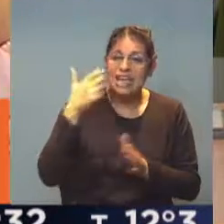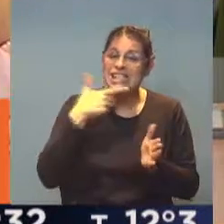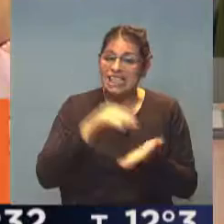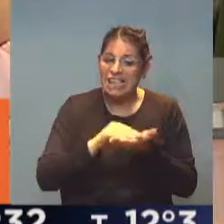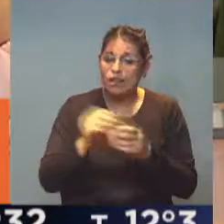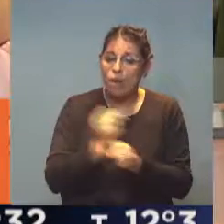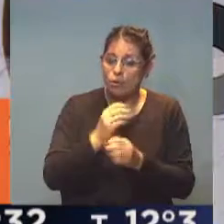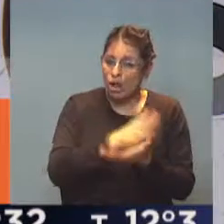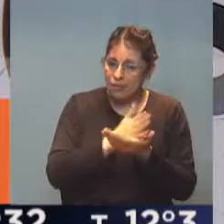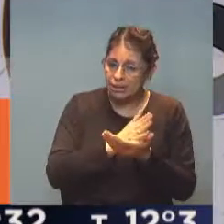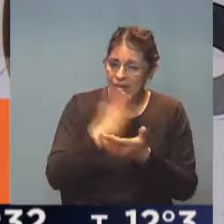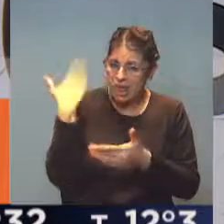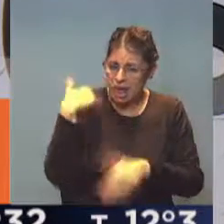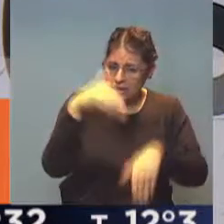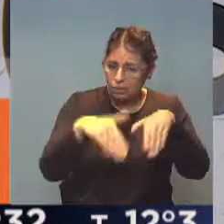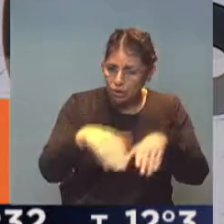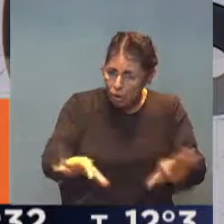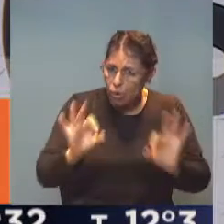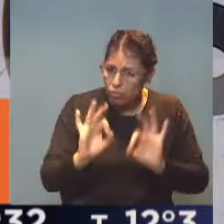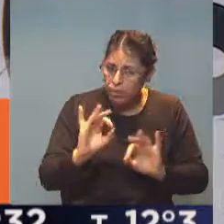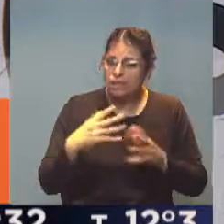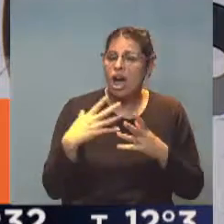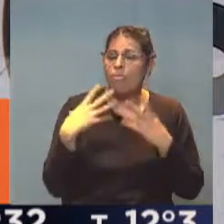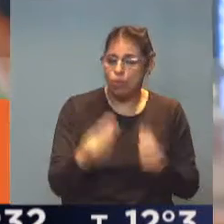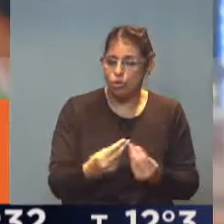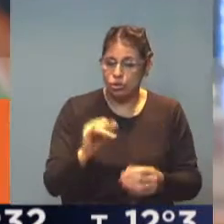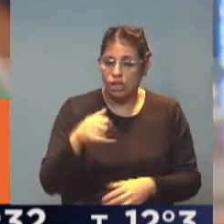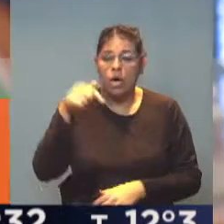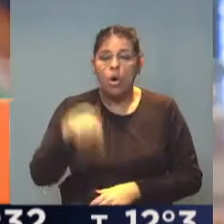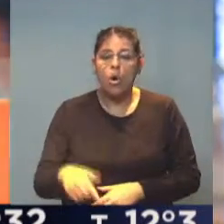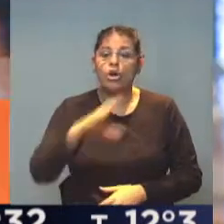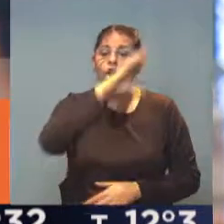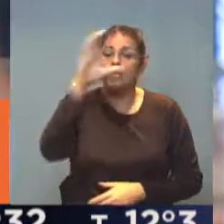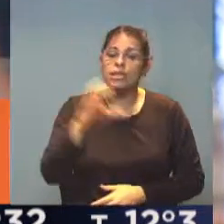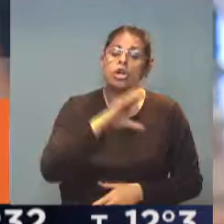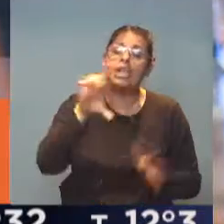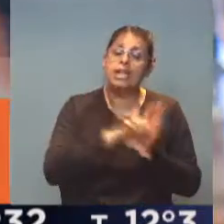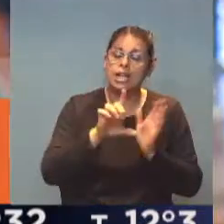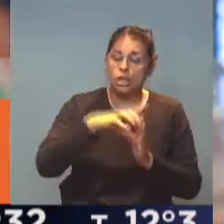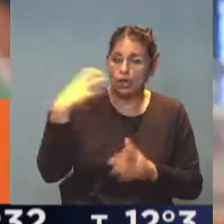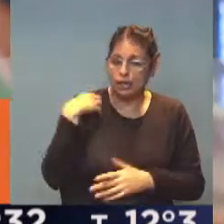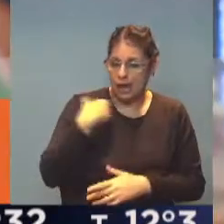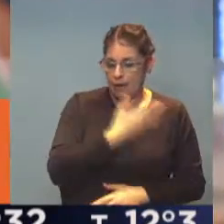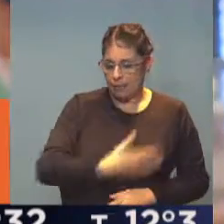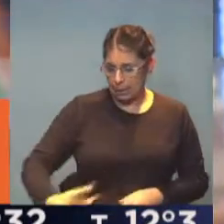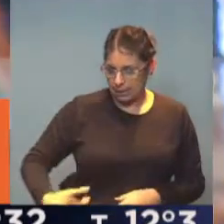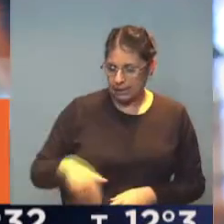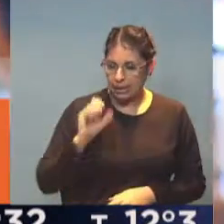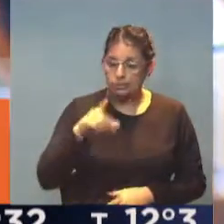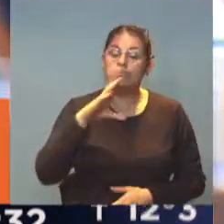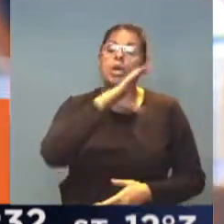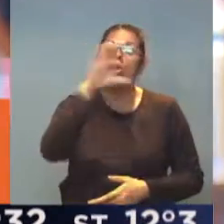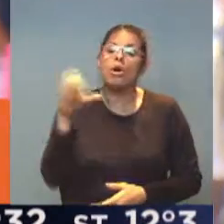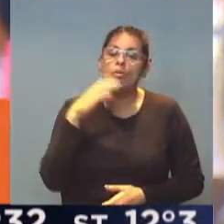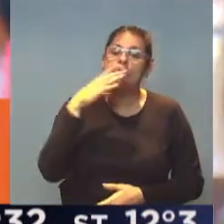y votada por unanimidad. Lo que vemos hoy es que la Comisión de Legislación General, el presidente en realidad de la Comisión de Legislación